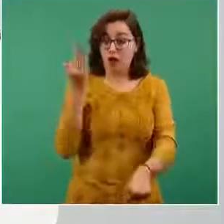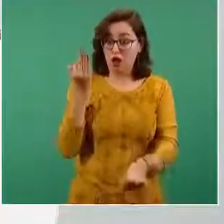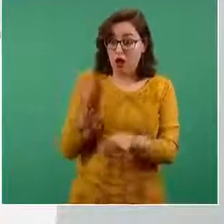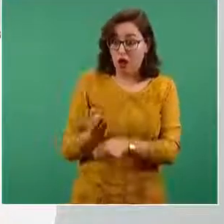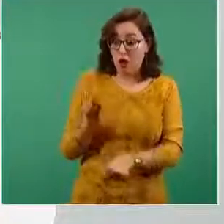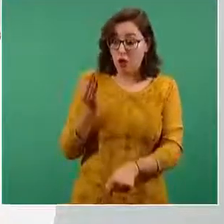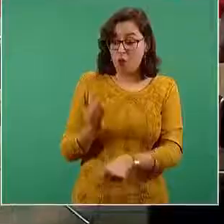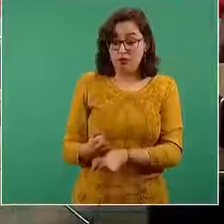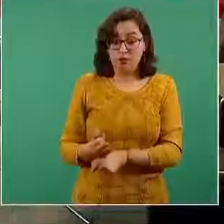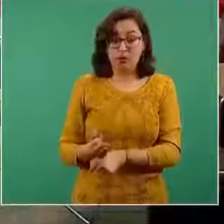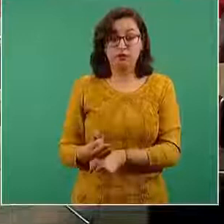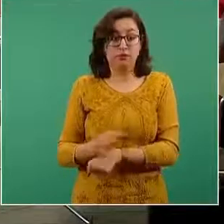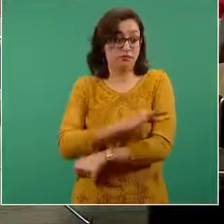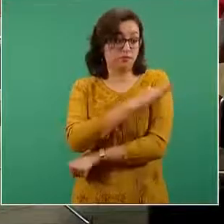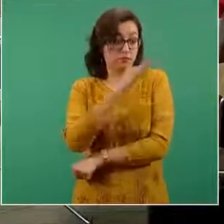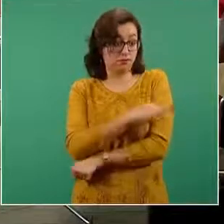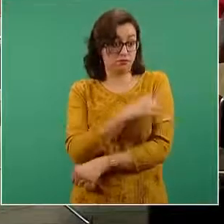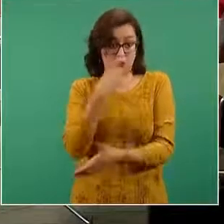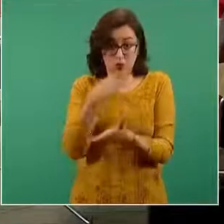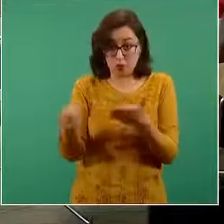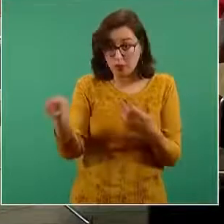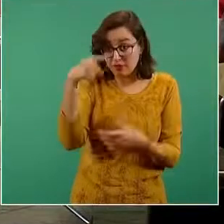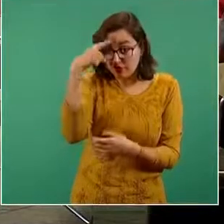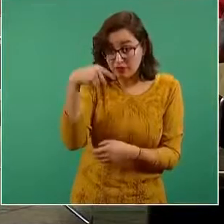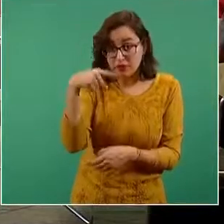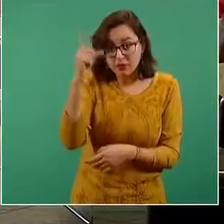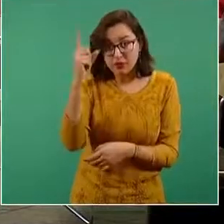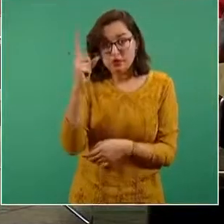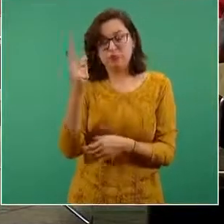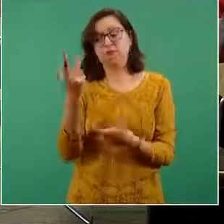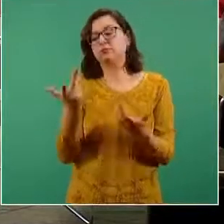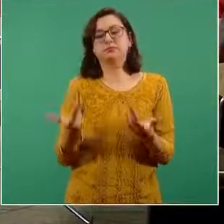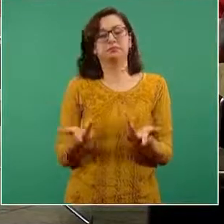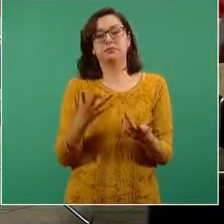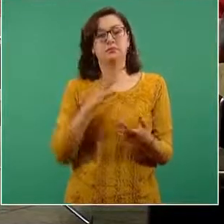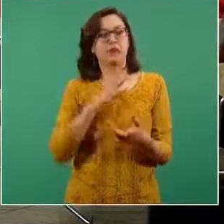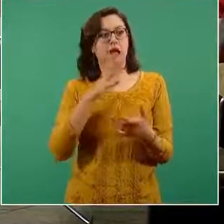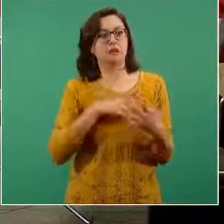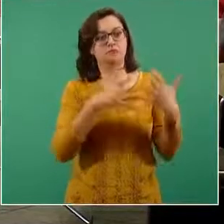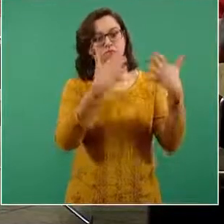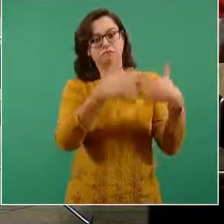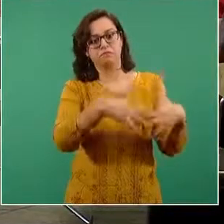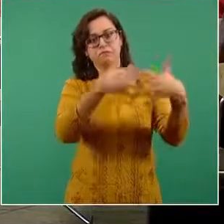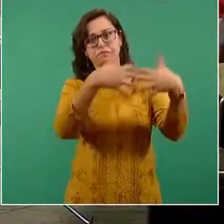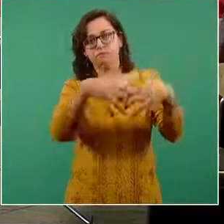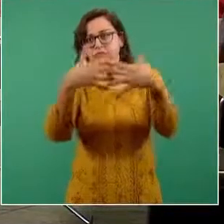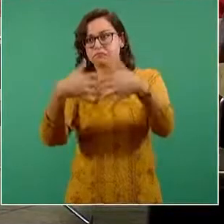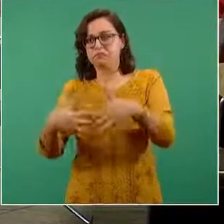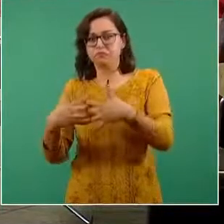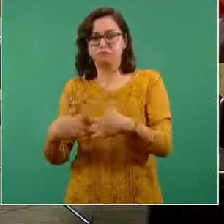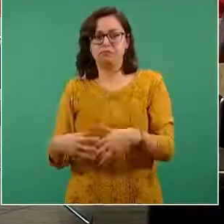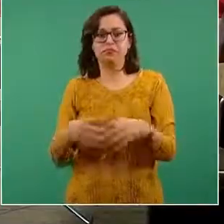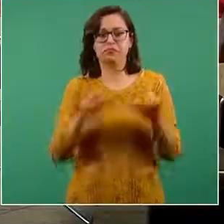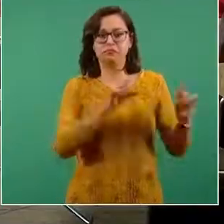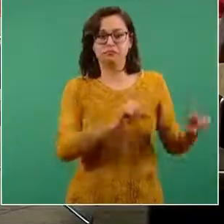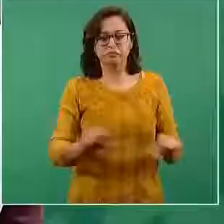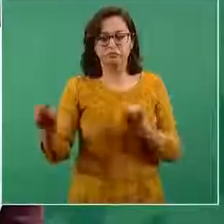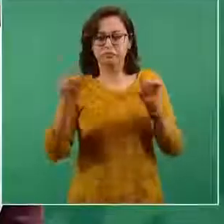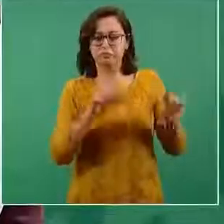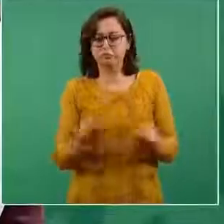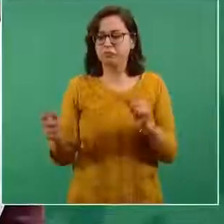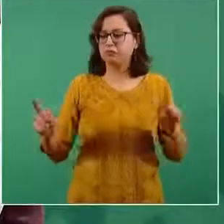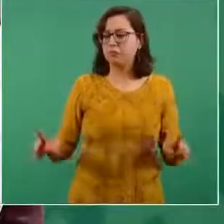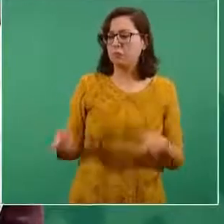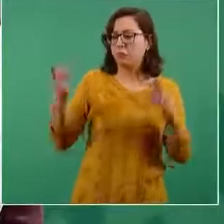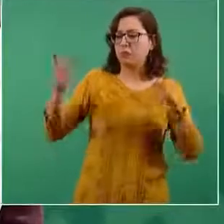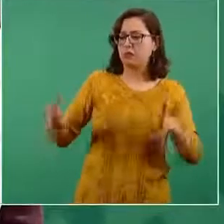y una programación de diferentes fabricantes, tanto los actuales como los que se van a ir sumando, pero que está en el tiempo. Hay